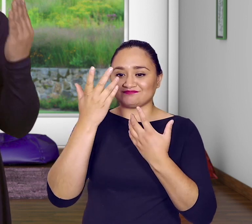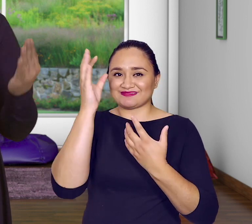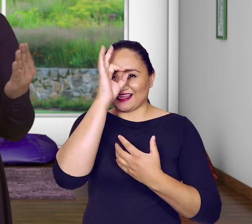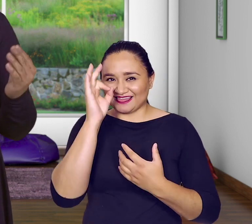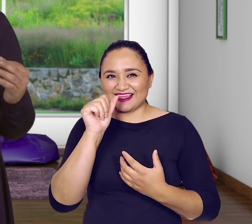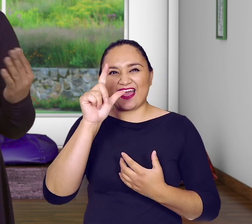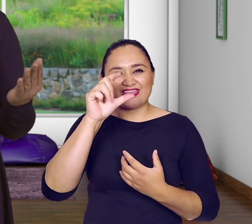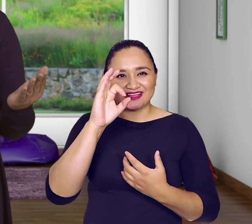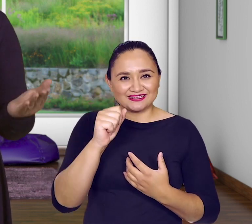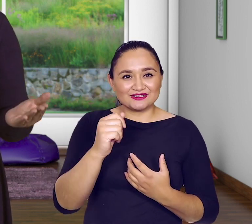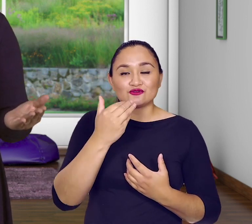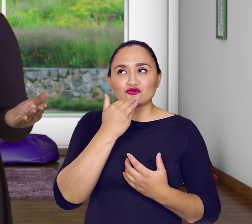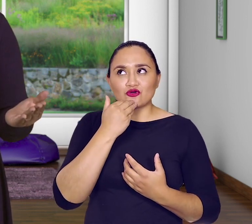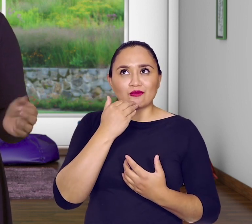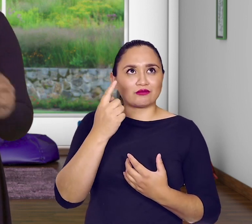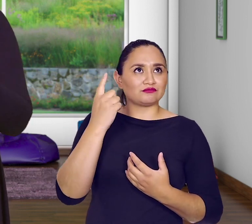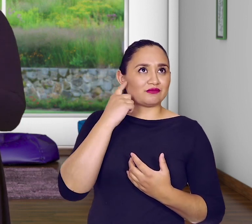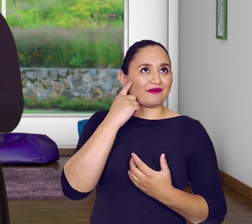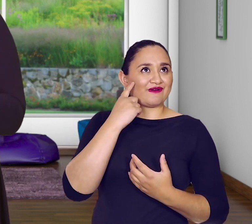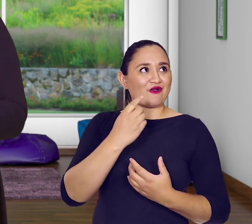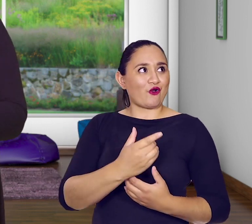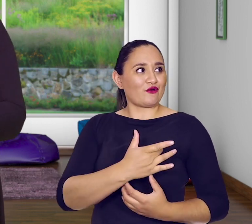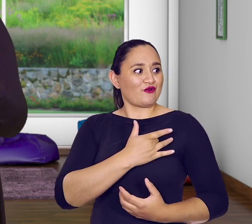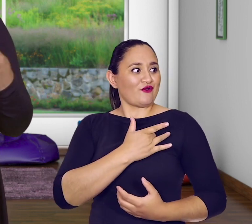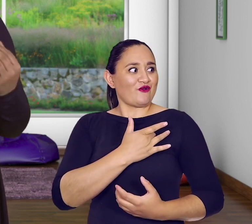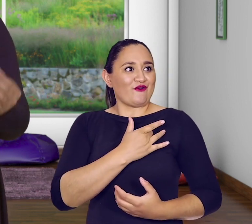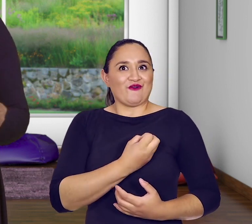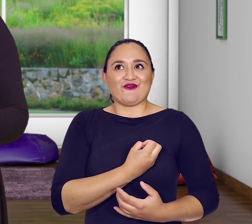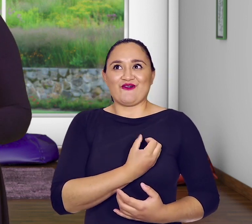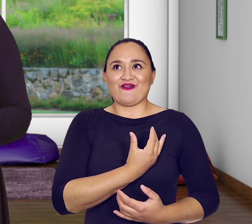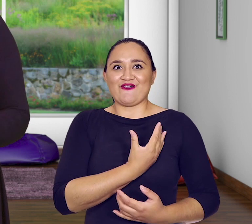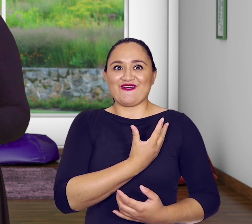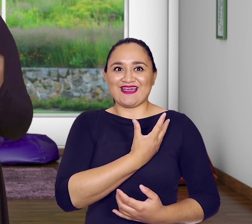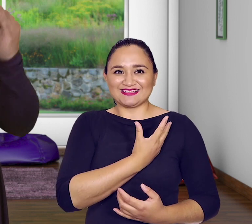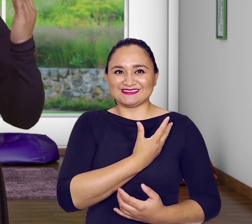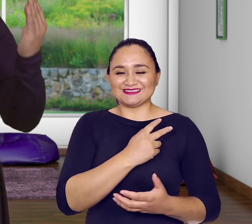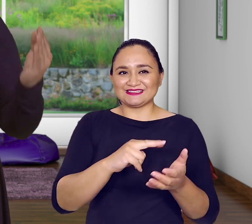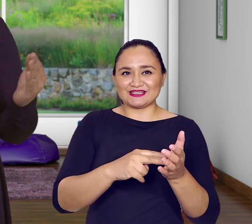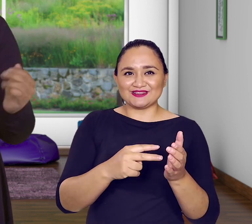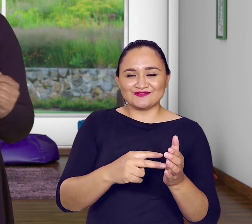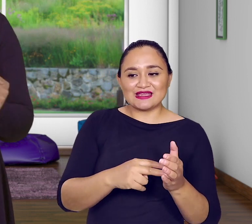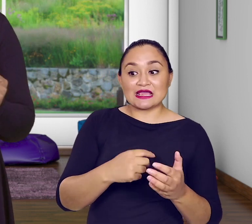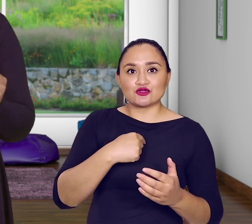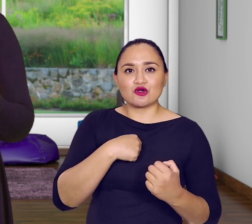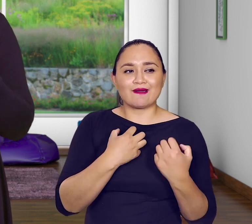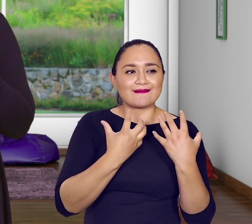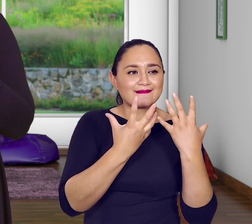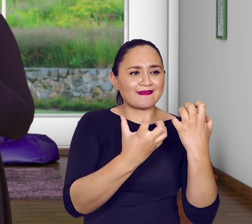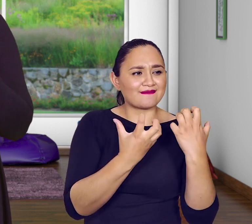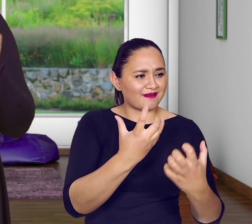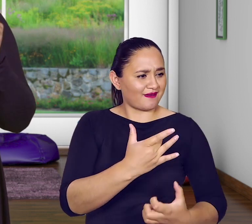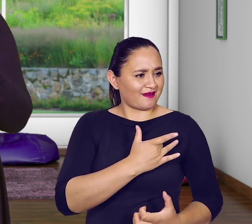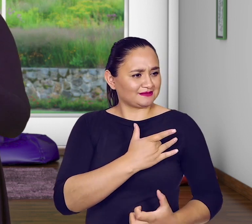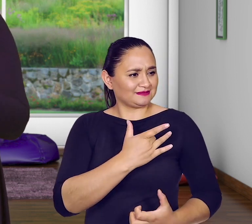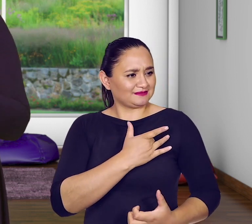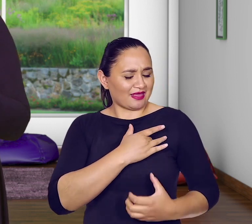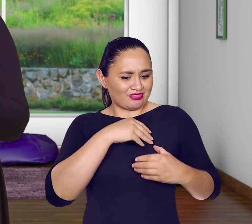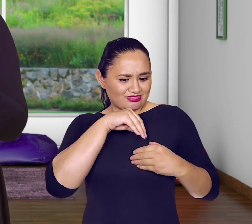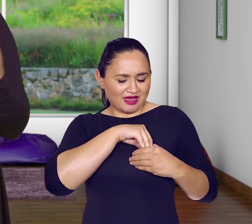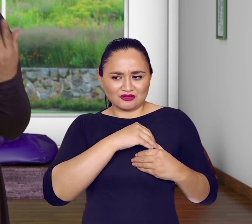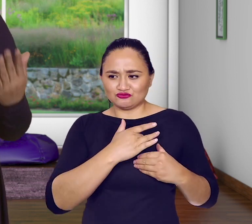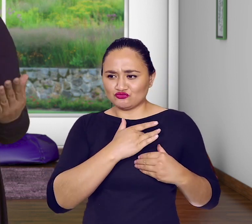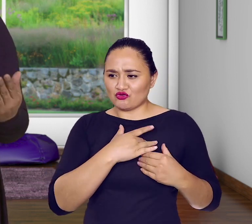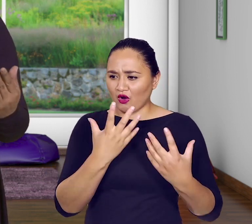llamado o inspiración es decir estamos hablando de una inclinación o impulso interior en cada